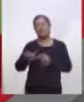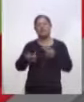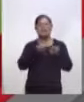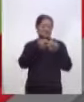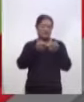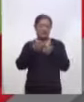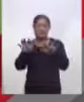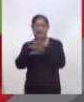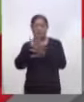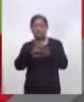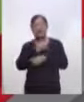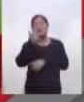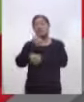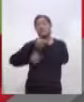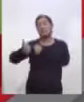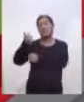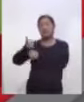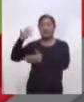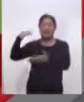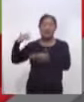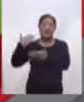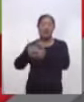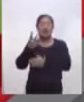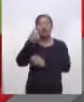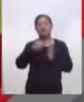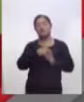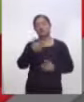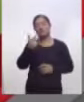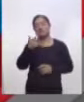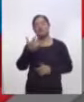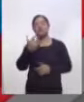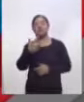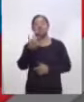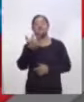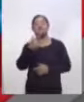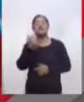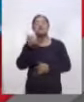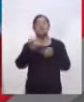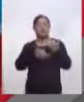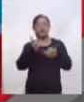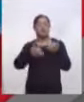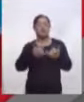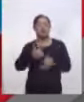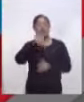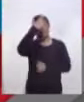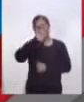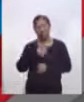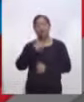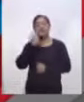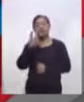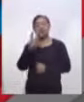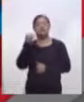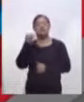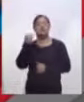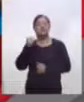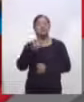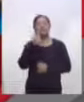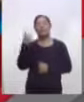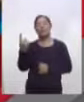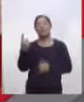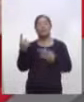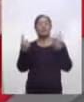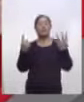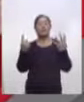años, cuando en el Apertura 2013 se jugó en la noche del lunes 2 de septiembre y que terminó 1-4 en favor de